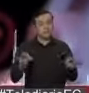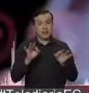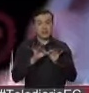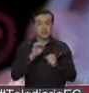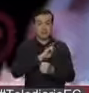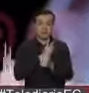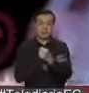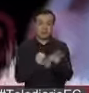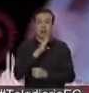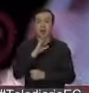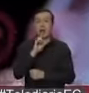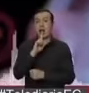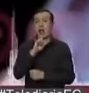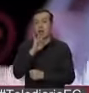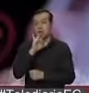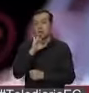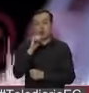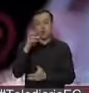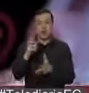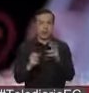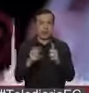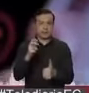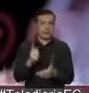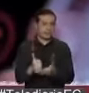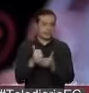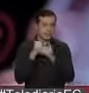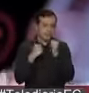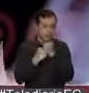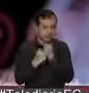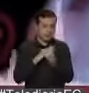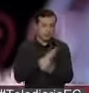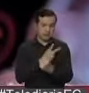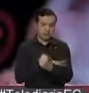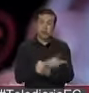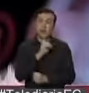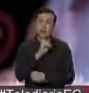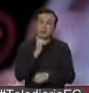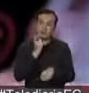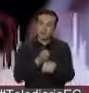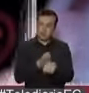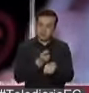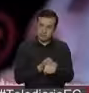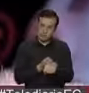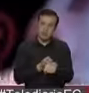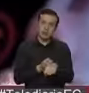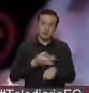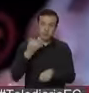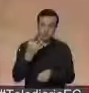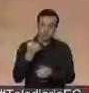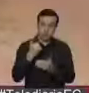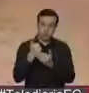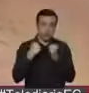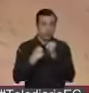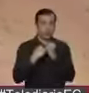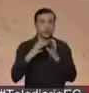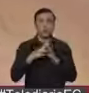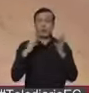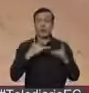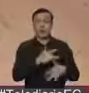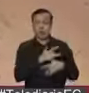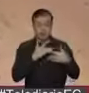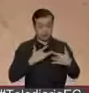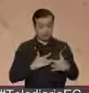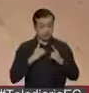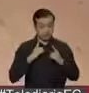calcio biodisponible está en la leche. Además, la leche contiene vitamina D, específicamente en su porcentaje de grasa. Mantener un corazón